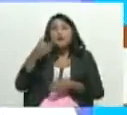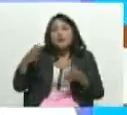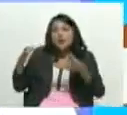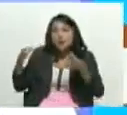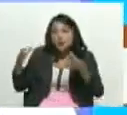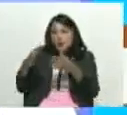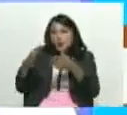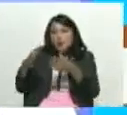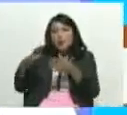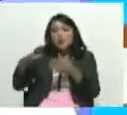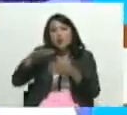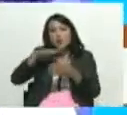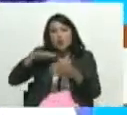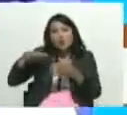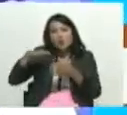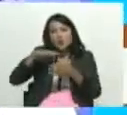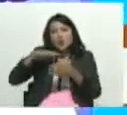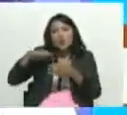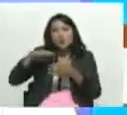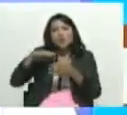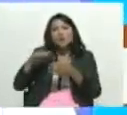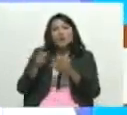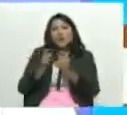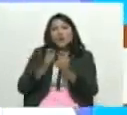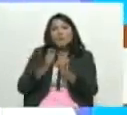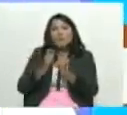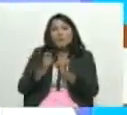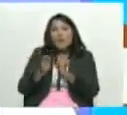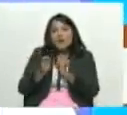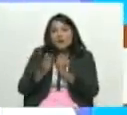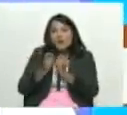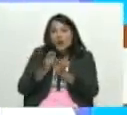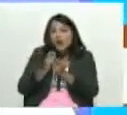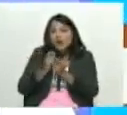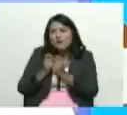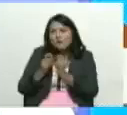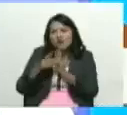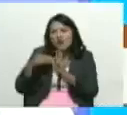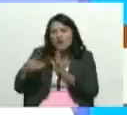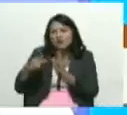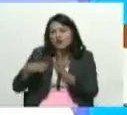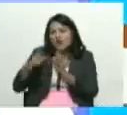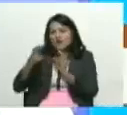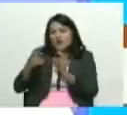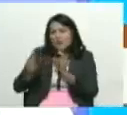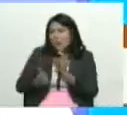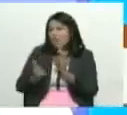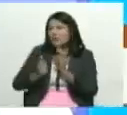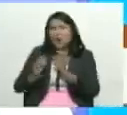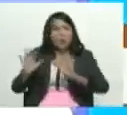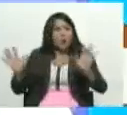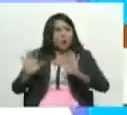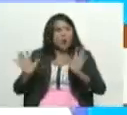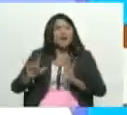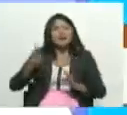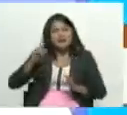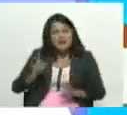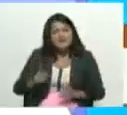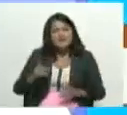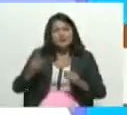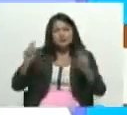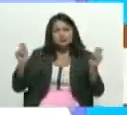denomina periodista que tiene el derecho de hablar sobre un tema en particular no nosotros tenemos que construir una